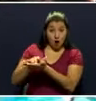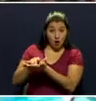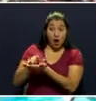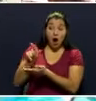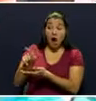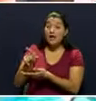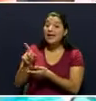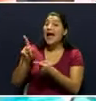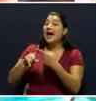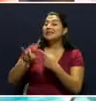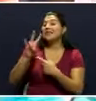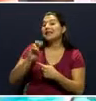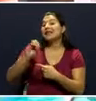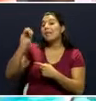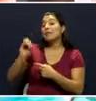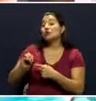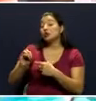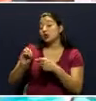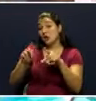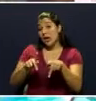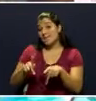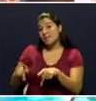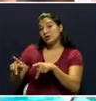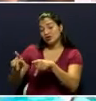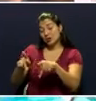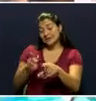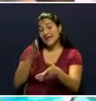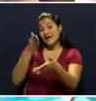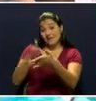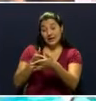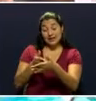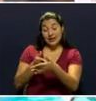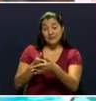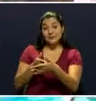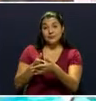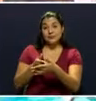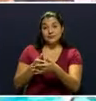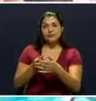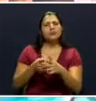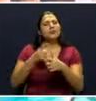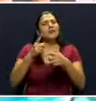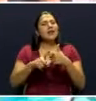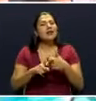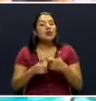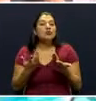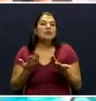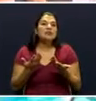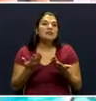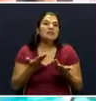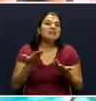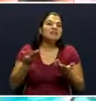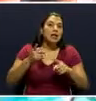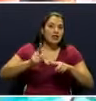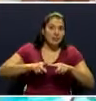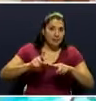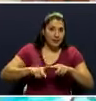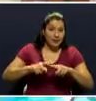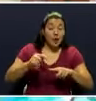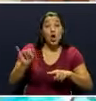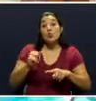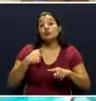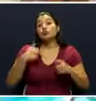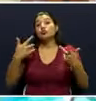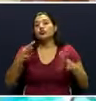a un 70% de la tasa de infección en esa población. Entonces, ¿de qué depende eso? Como yo le decía